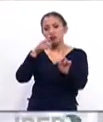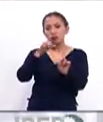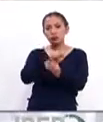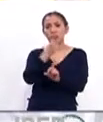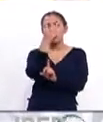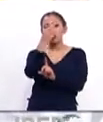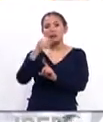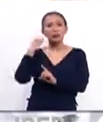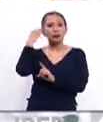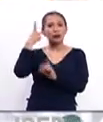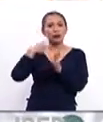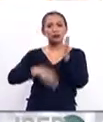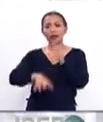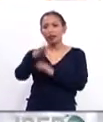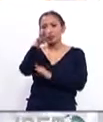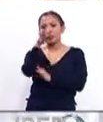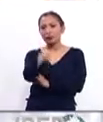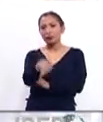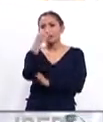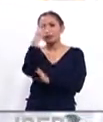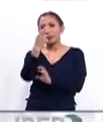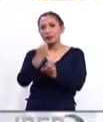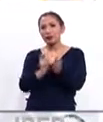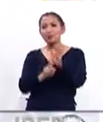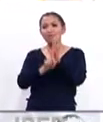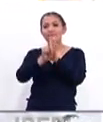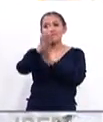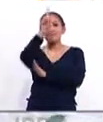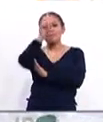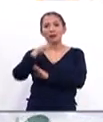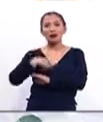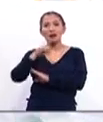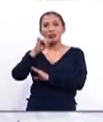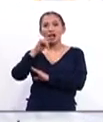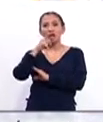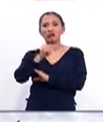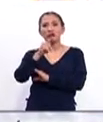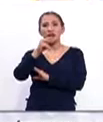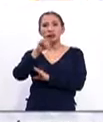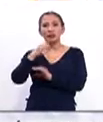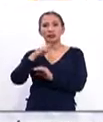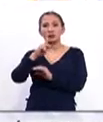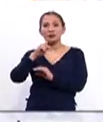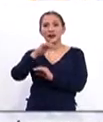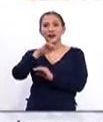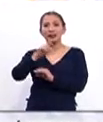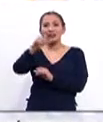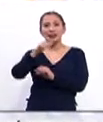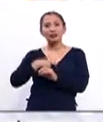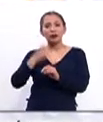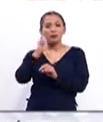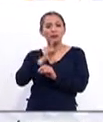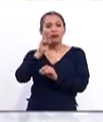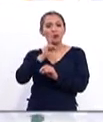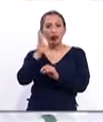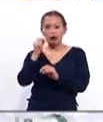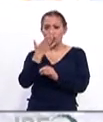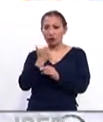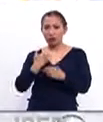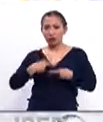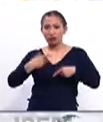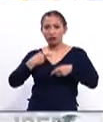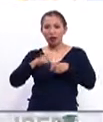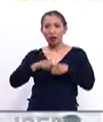el 2 de marzo del 2019 para el primer lanzamiento de la nave Dragon tripulada de SpaceX en su vuelo de prueba no